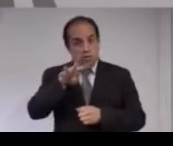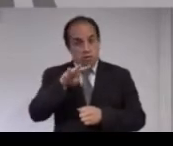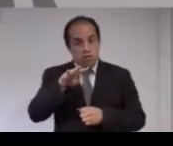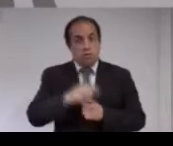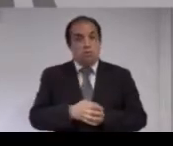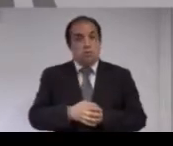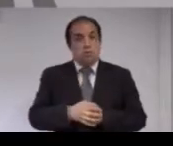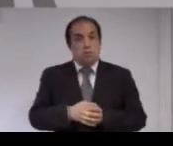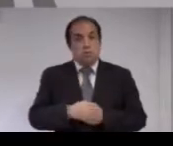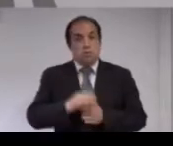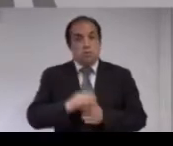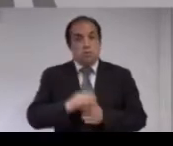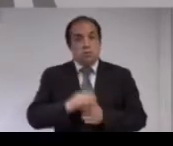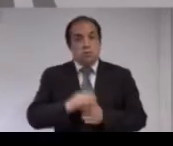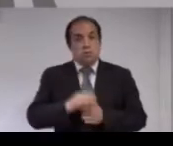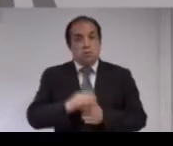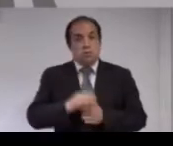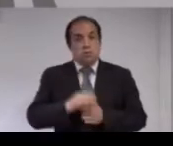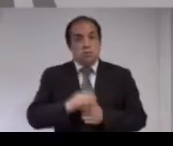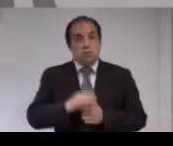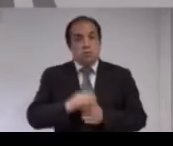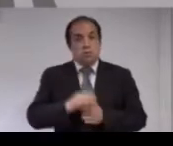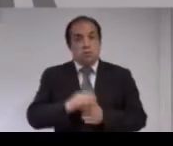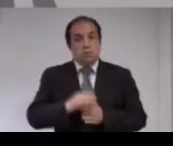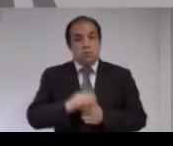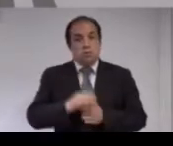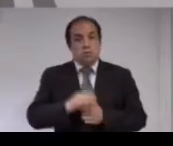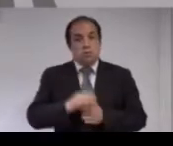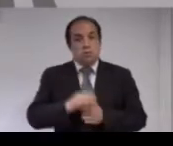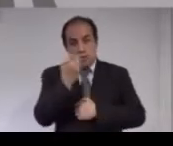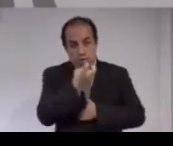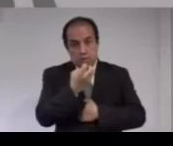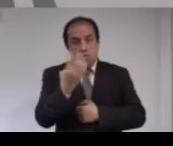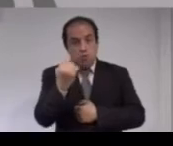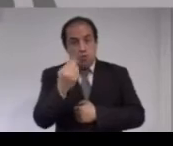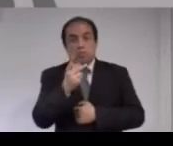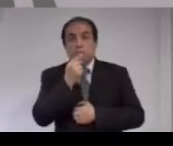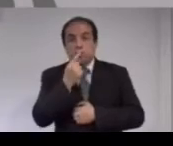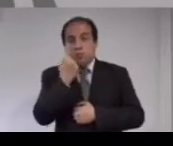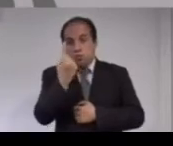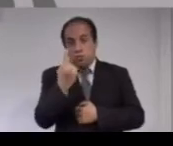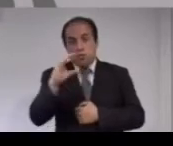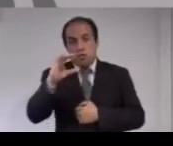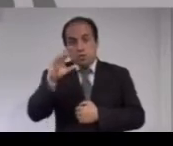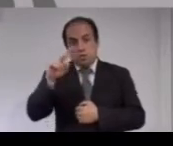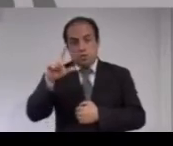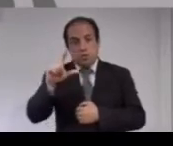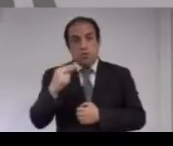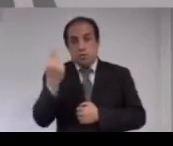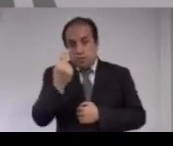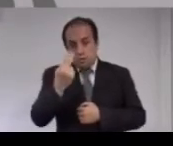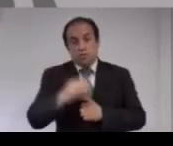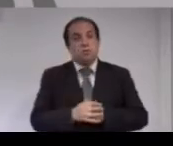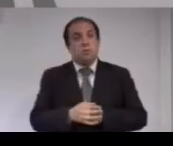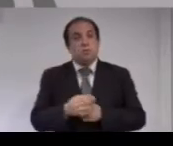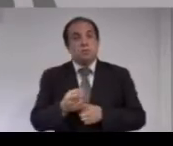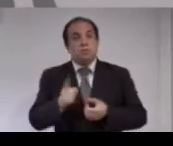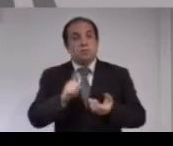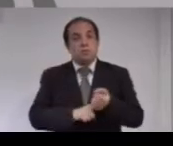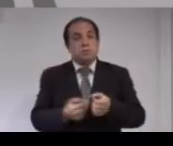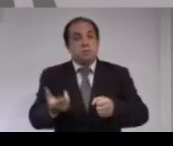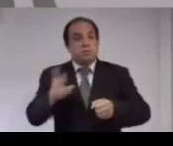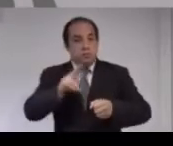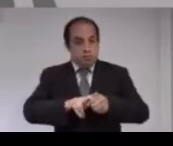19 civiles lesionadas. Y de estas, 9 policías y una civil sí requirieron